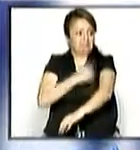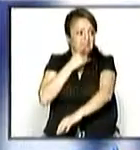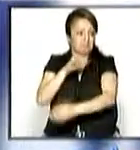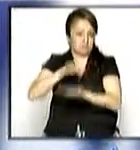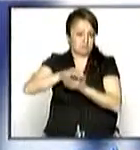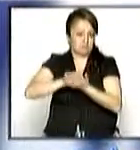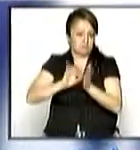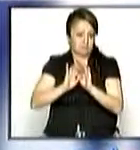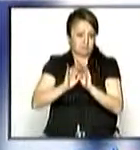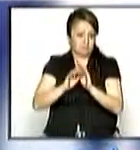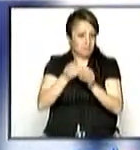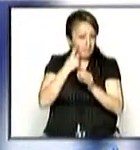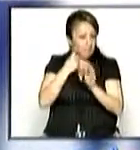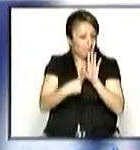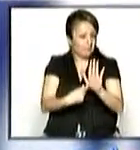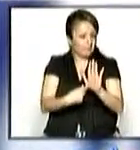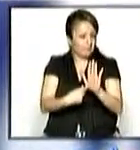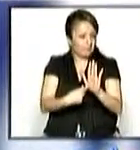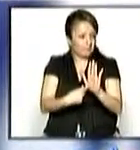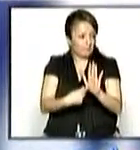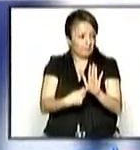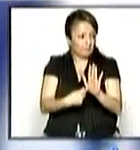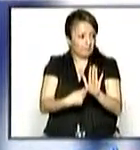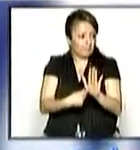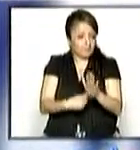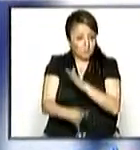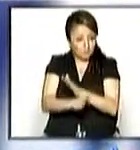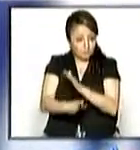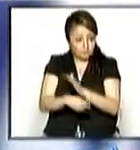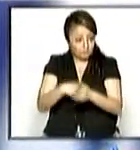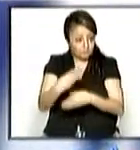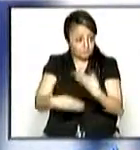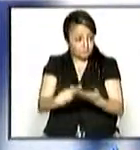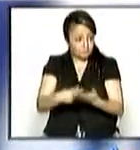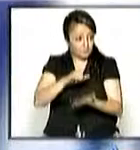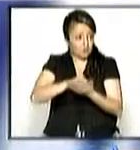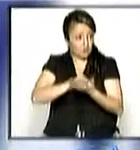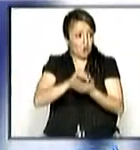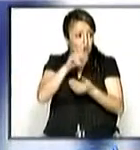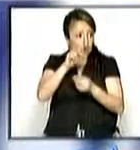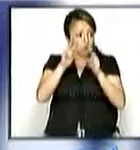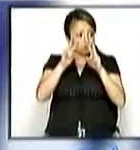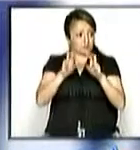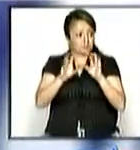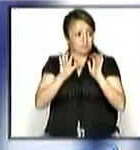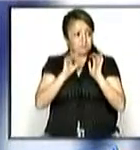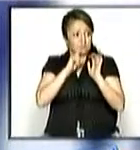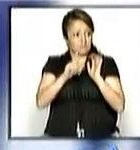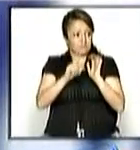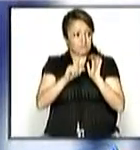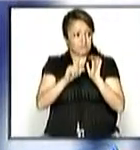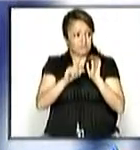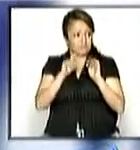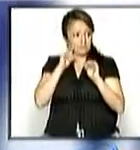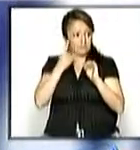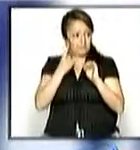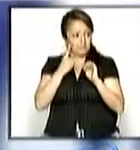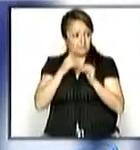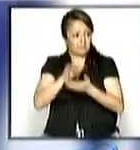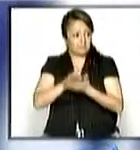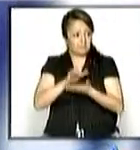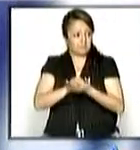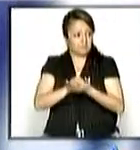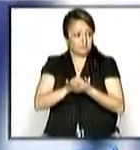Y si seguimos con esta evolución, continuamos con otro tipo de acrílico o de